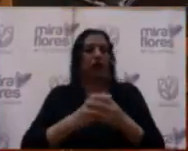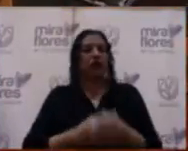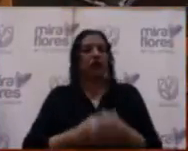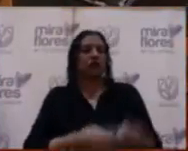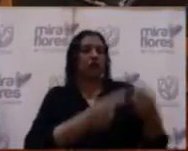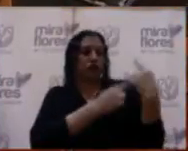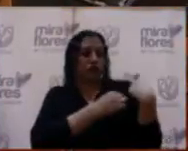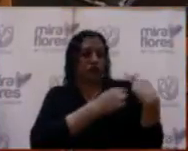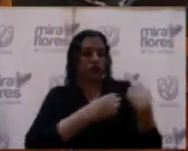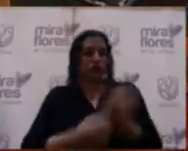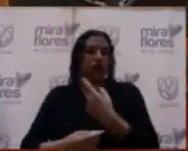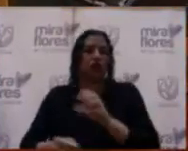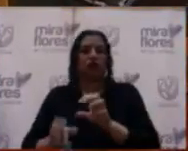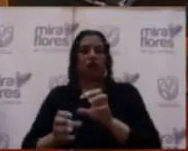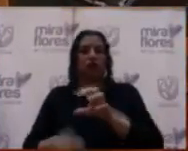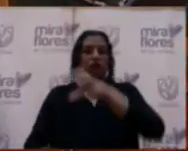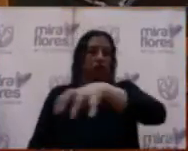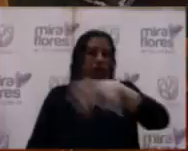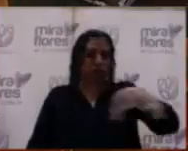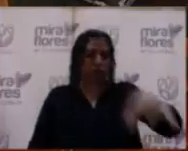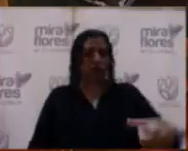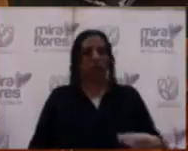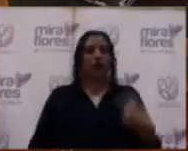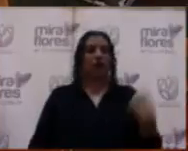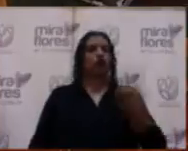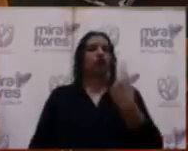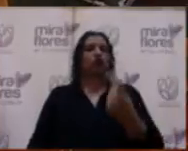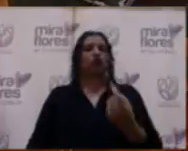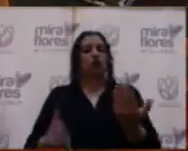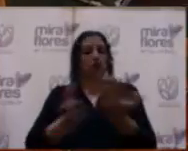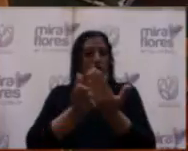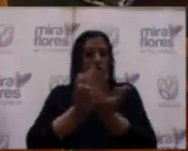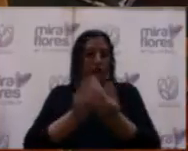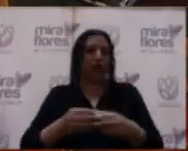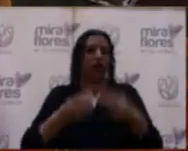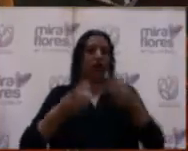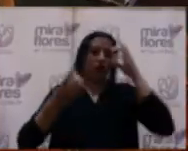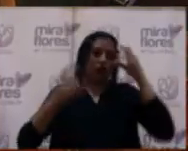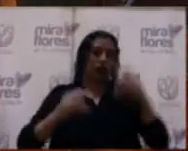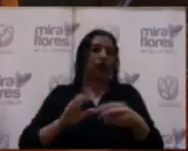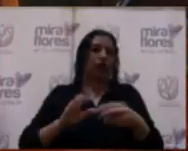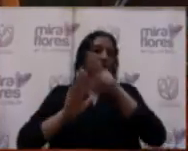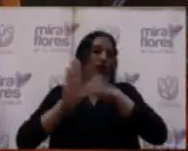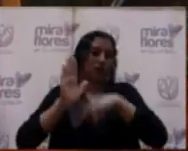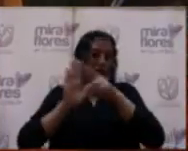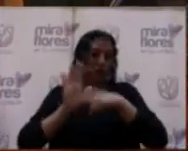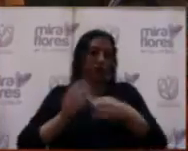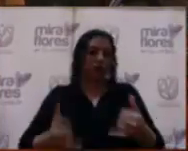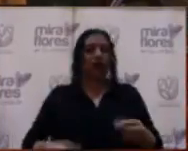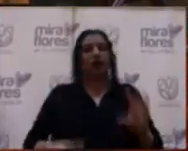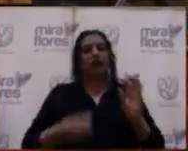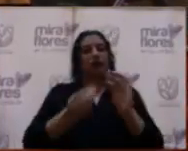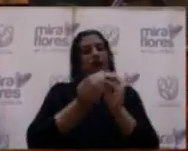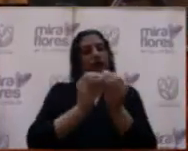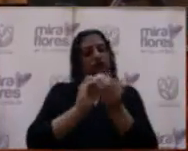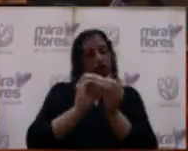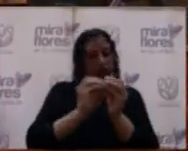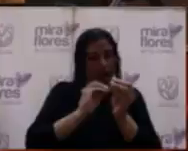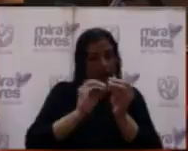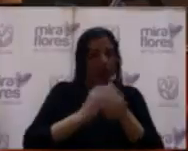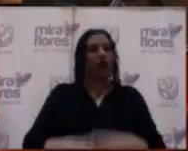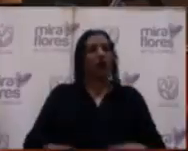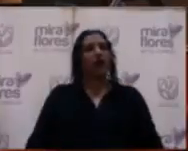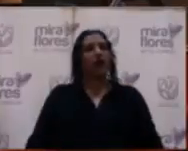de las distintas entidades orgánicas en un solo documento, de acuerdo a la normatividad vigente. O sea, se ha adecuado el